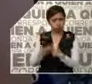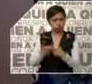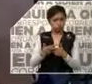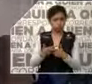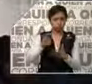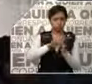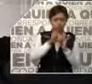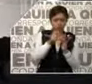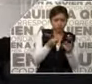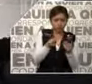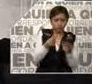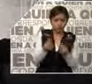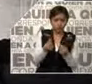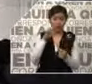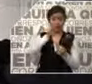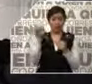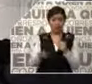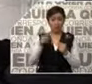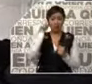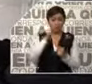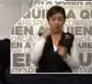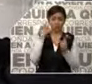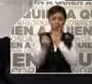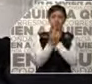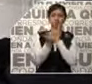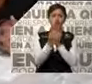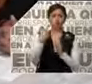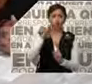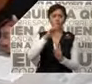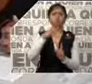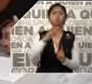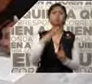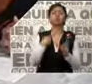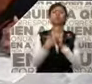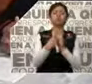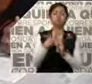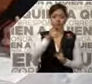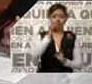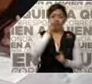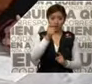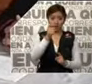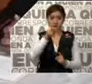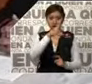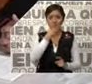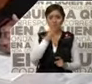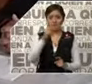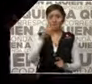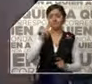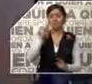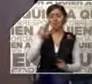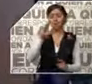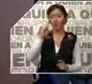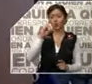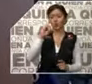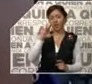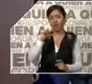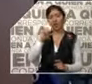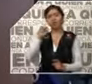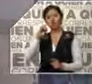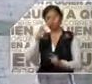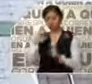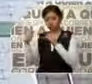gastitos que se hacen. Narran que han existido ya varios enfrentamientos verbales que han terminado por ventilarse en la Procuraduría Social. Nada más dice que